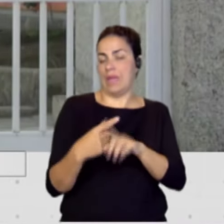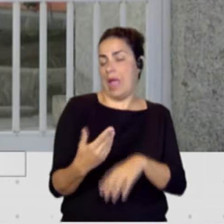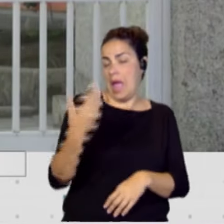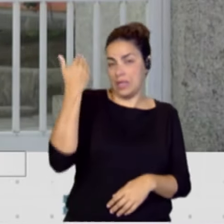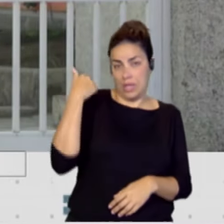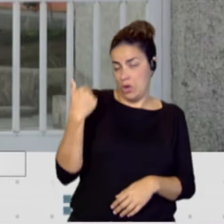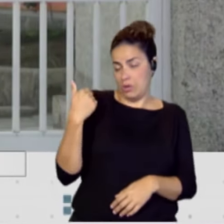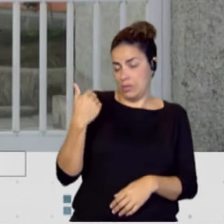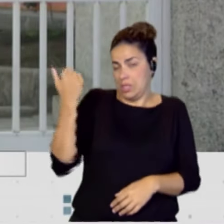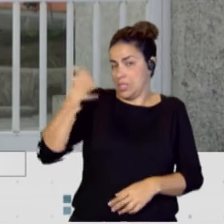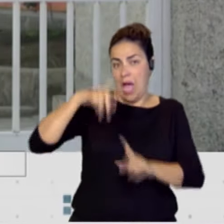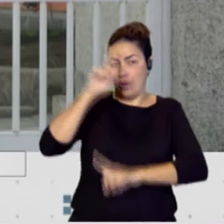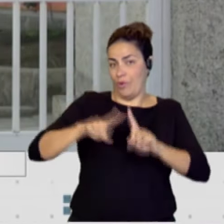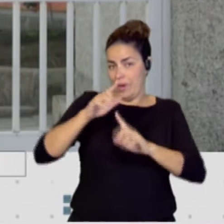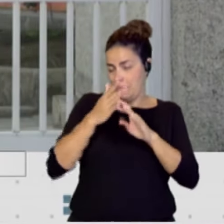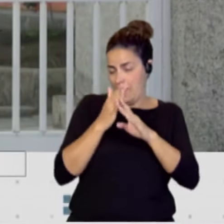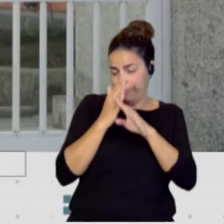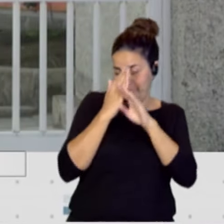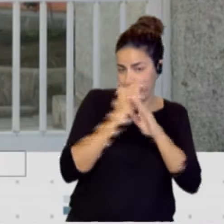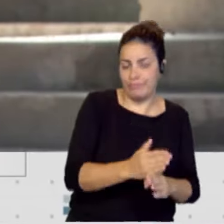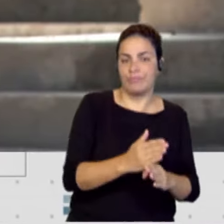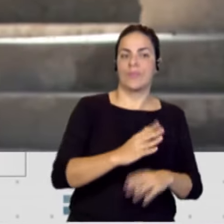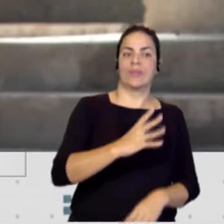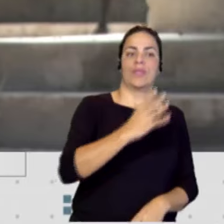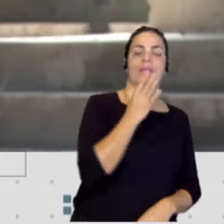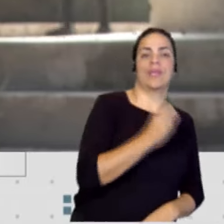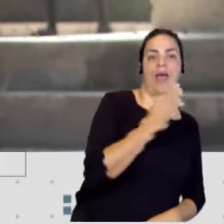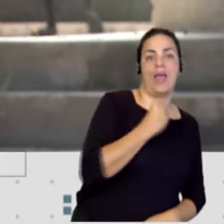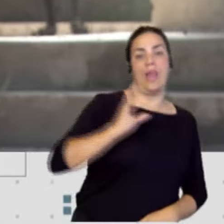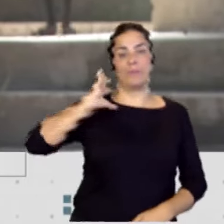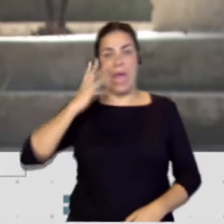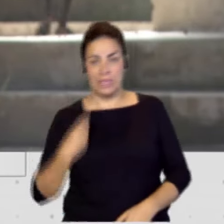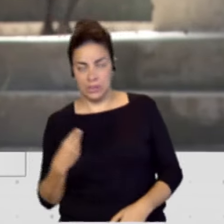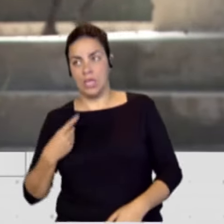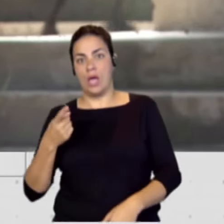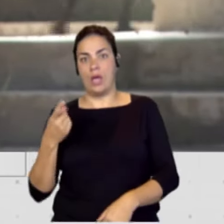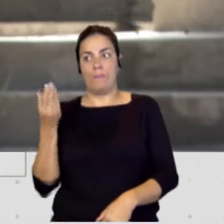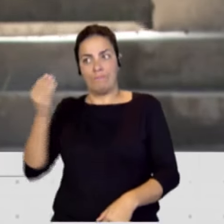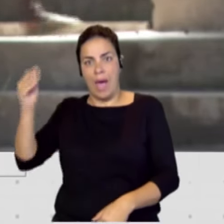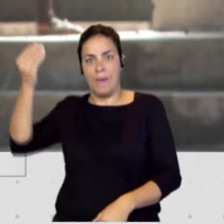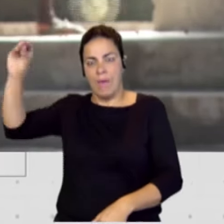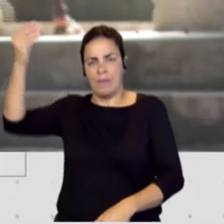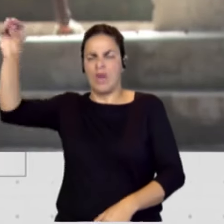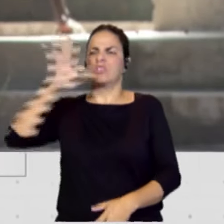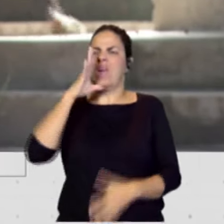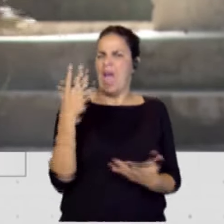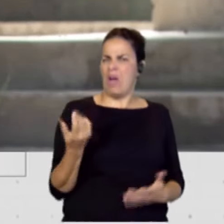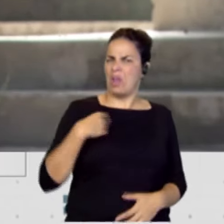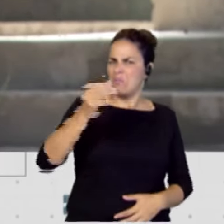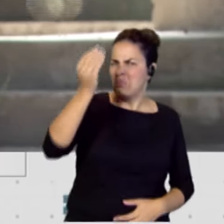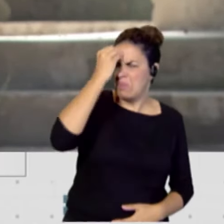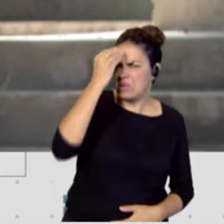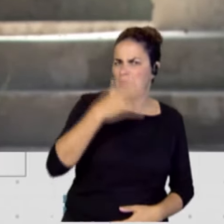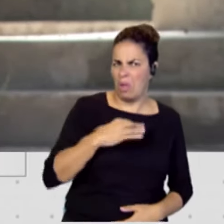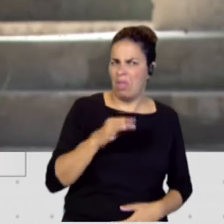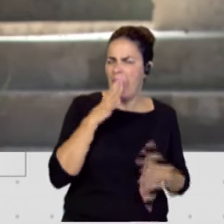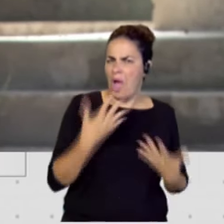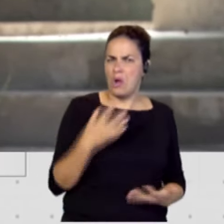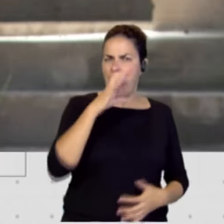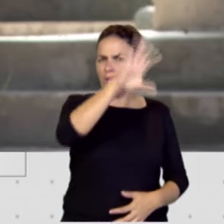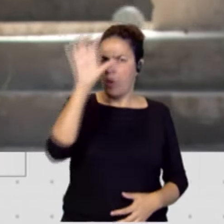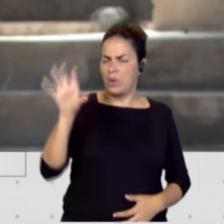o permanente Israel eh Palestina Entonces ya la pregunta que yo me hago es ahora hab alguna comunidad Autónoma que